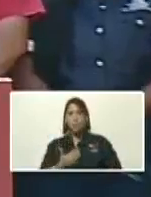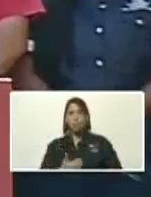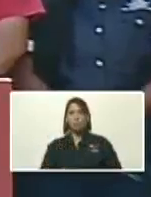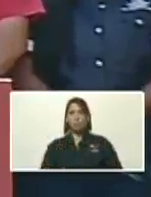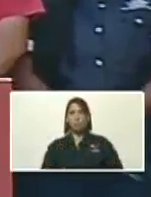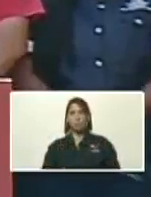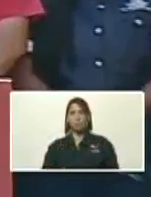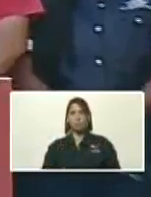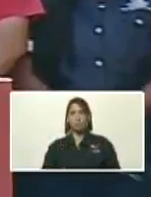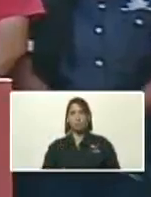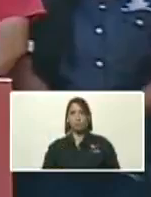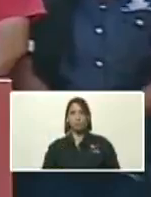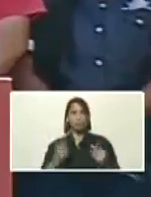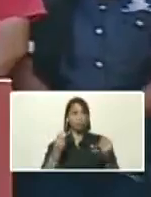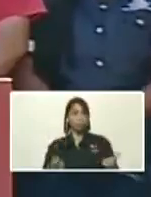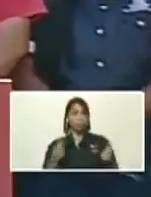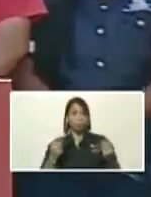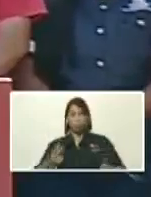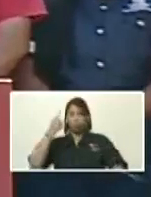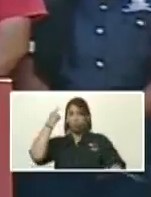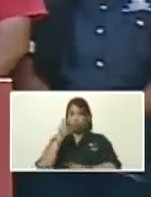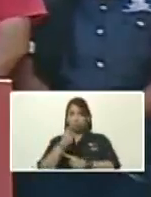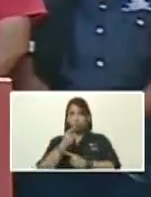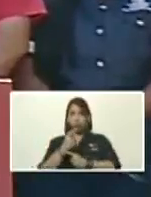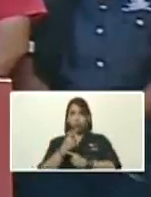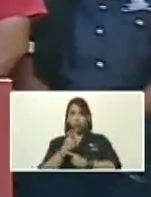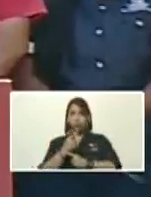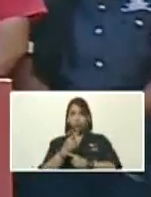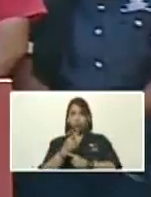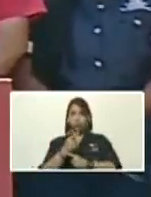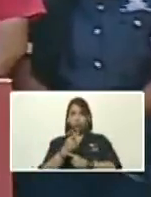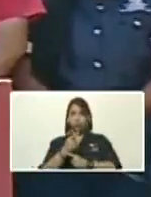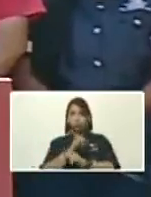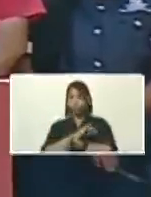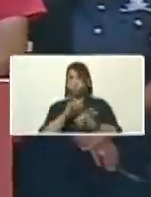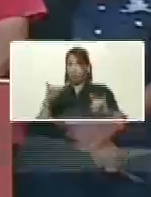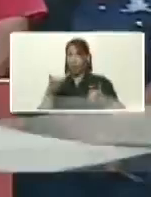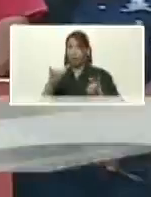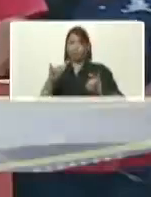que nos pongamos las pilas. Han pasado 10 años